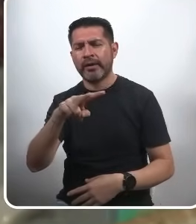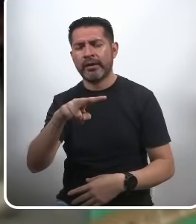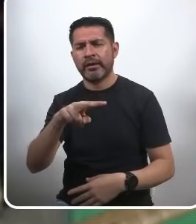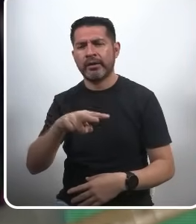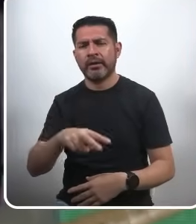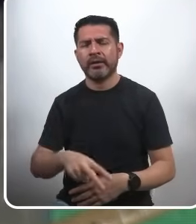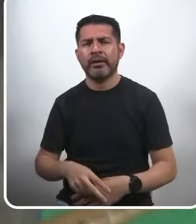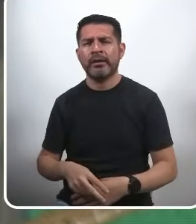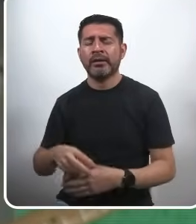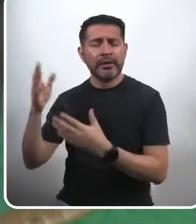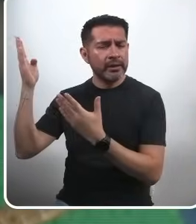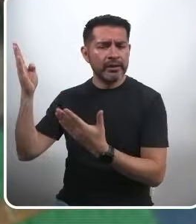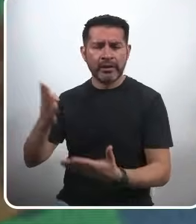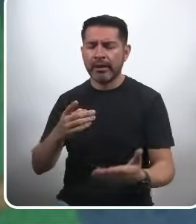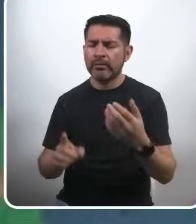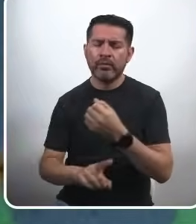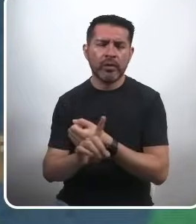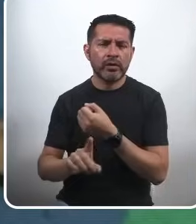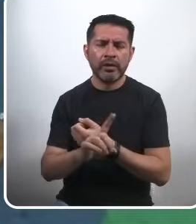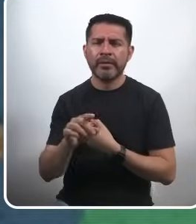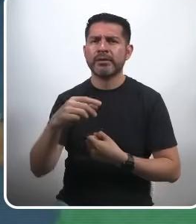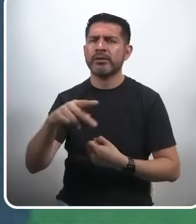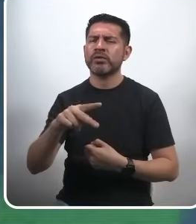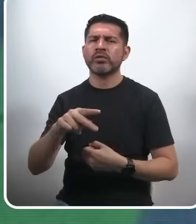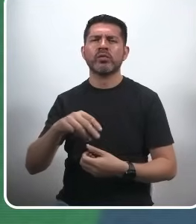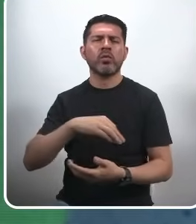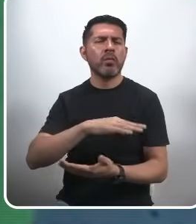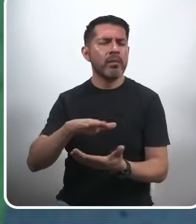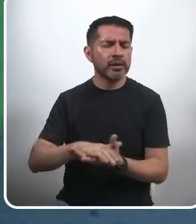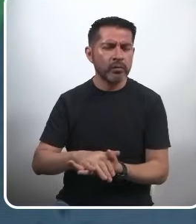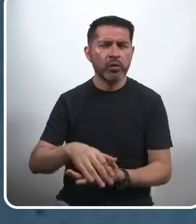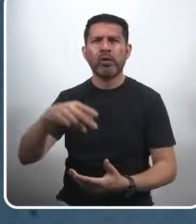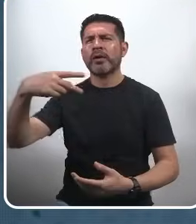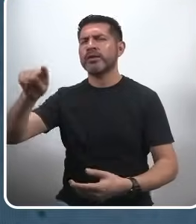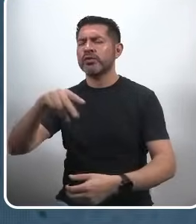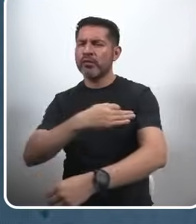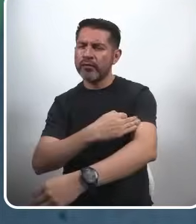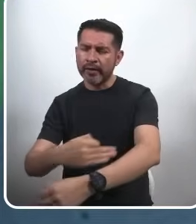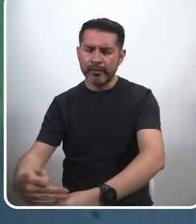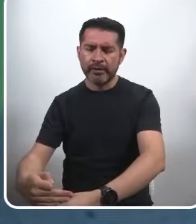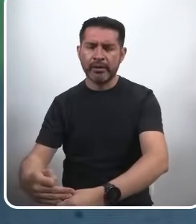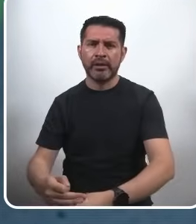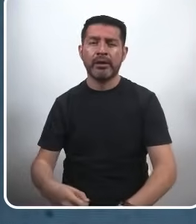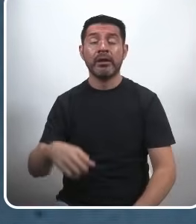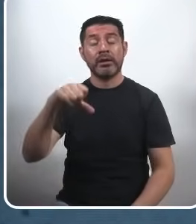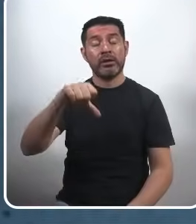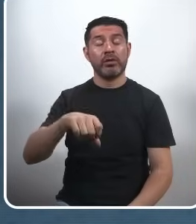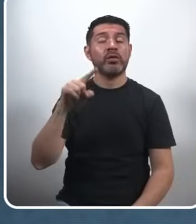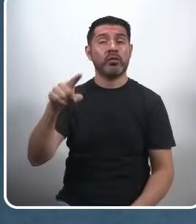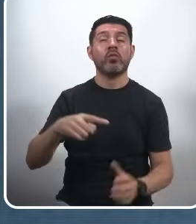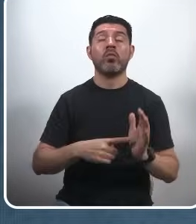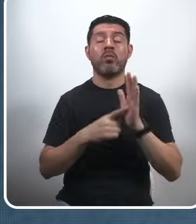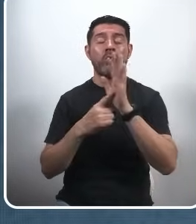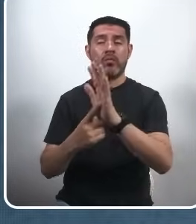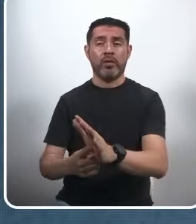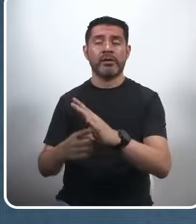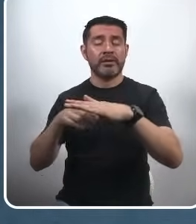su matrimonio, lepra en su familia. Y hoy les mostraste algunas raíces.